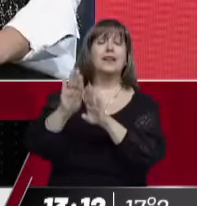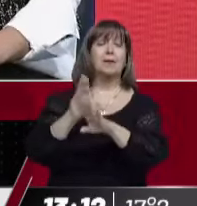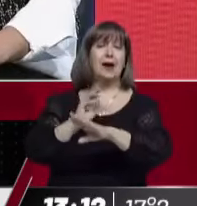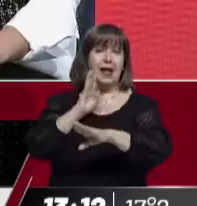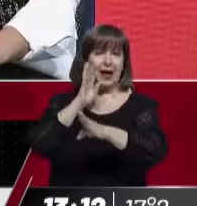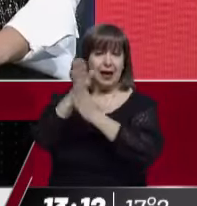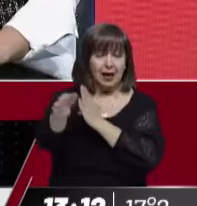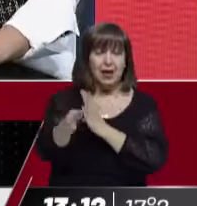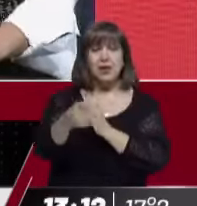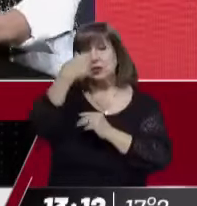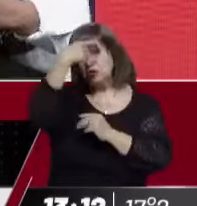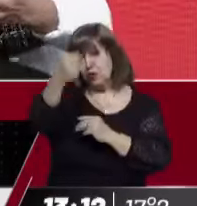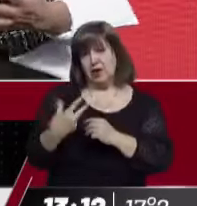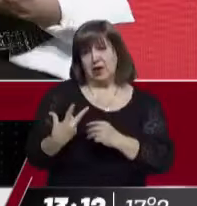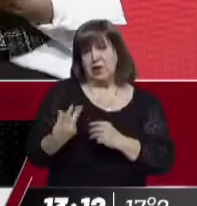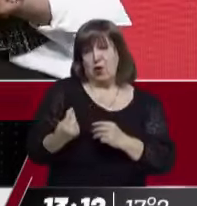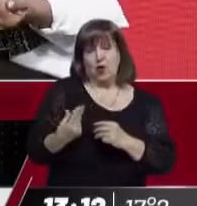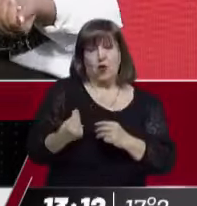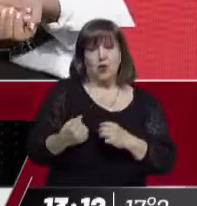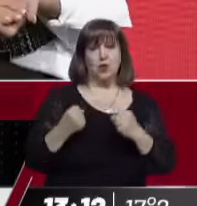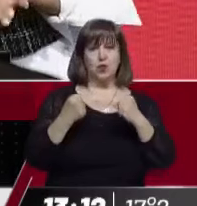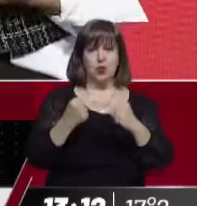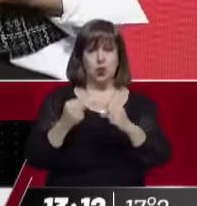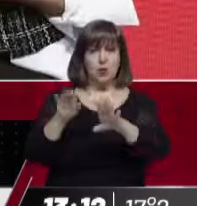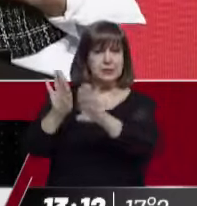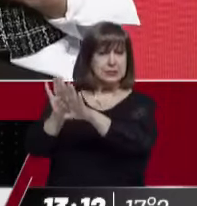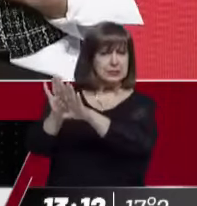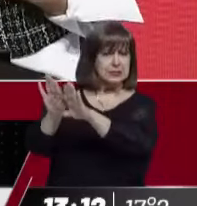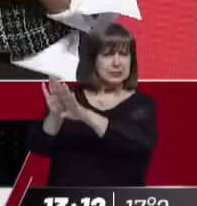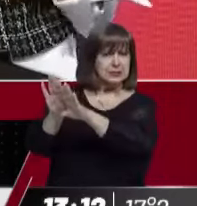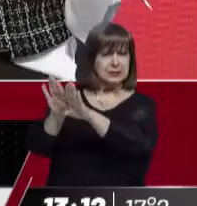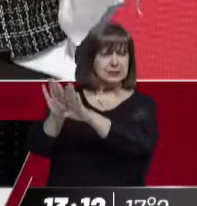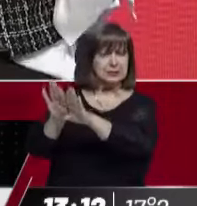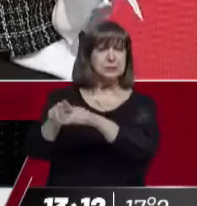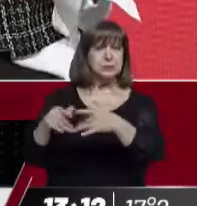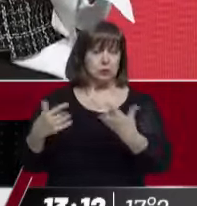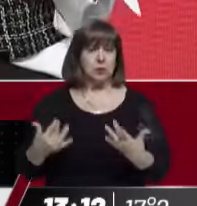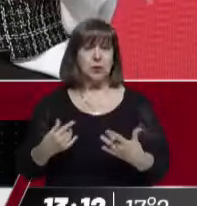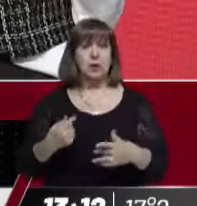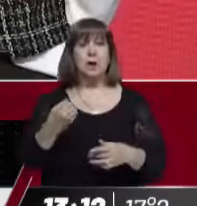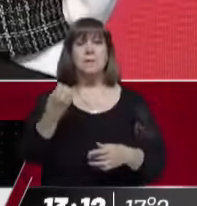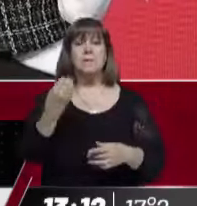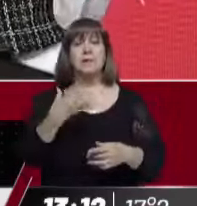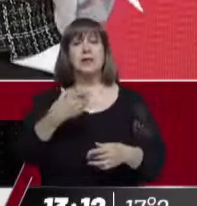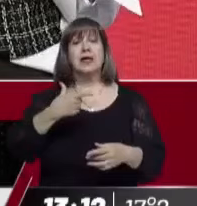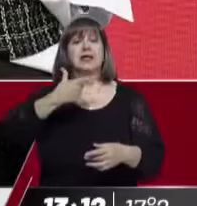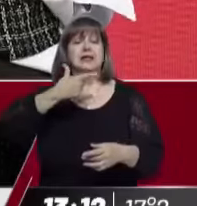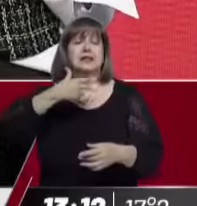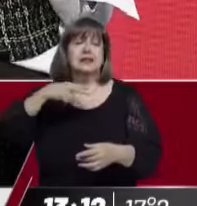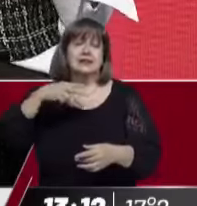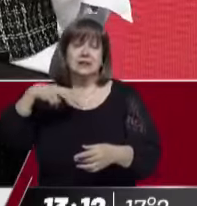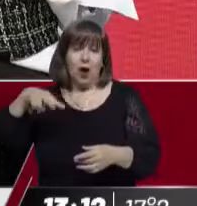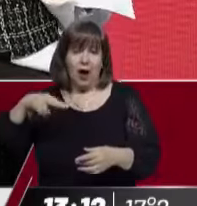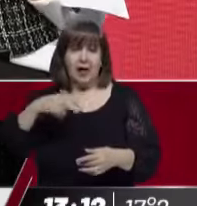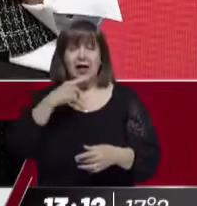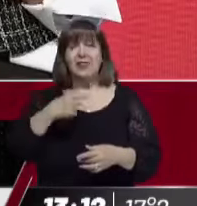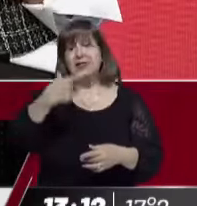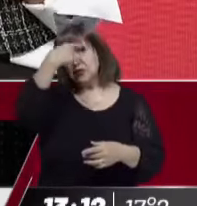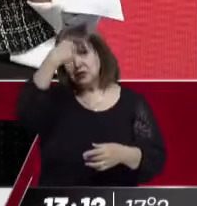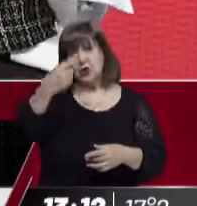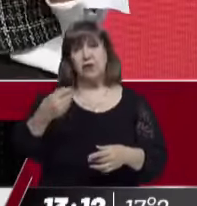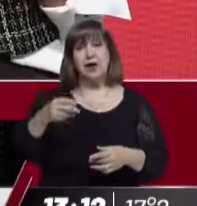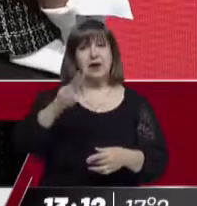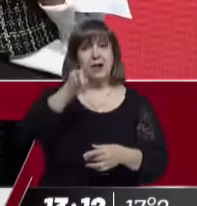pero no pudo conseguir ese cometido, ¿no? Quería poner de relevancia, Juan, yo la actitud del chofer de cerrar las puertas, de alguna forma encapsular el colectivo, más allá de la